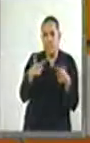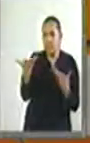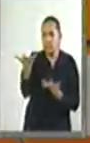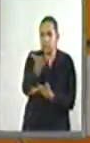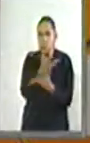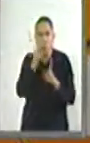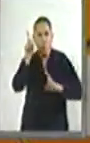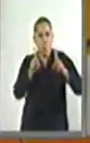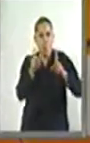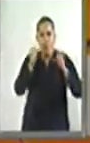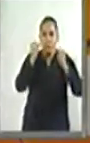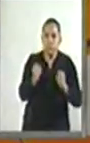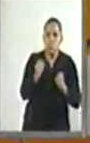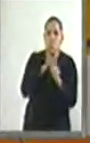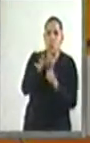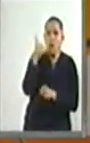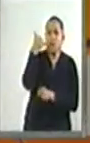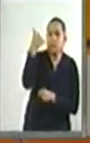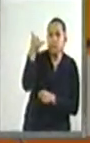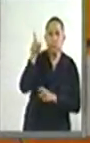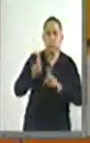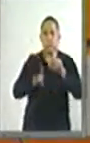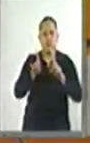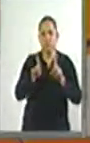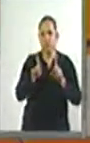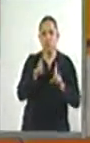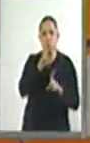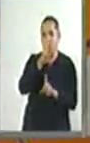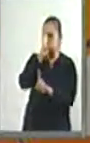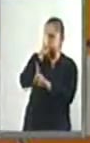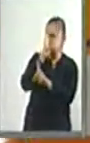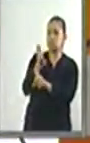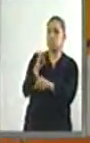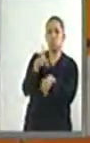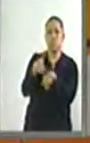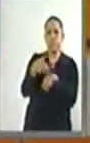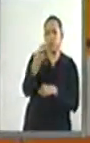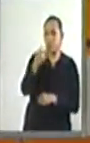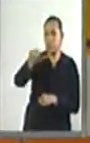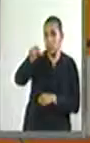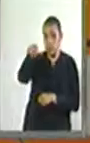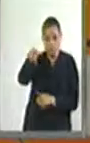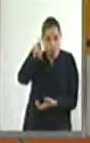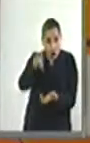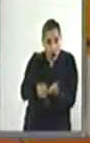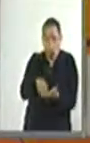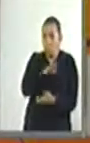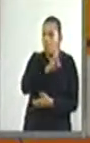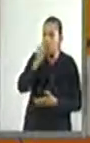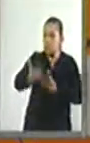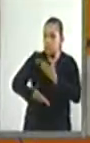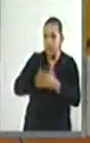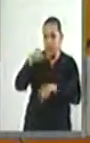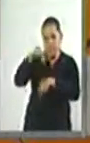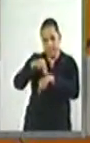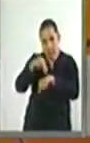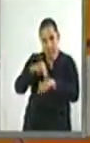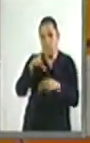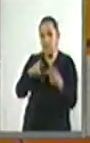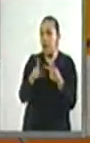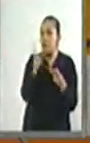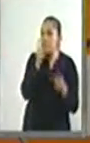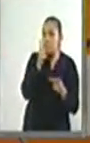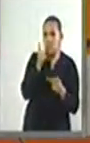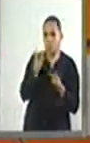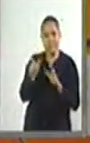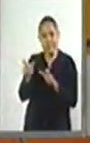incertidumbre, el 911 concentra todas las instituciones de servicio de emergencias médicas, de seguridad y de protección